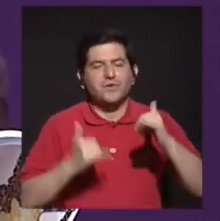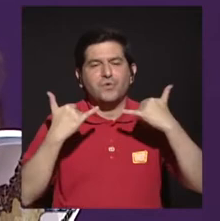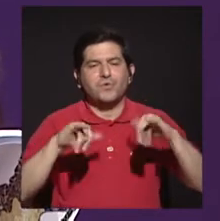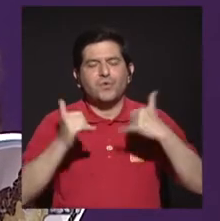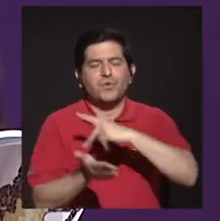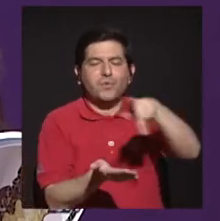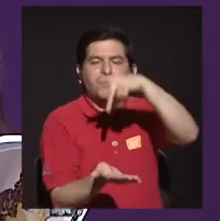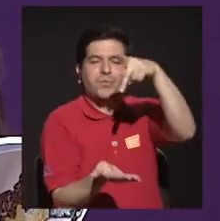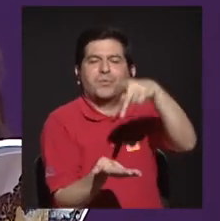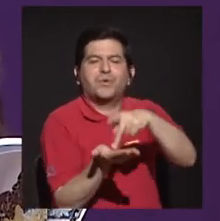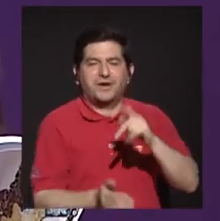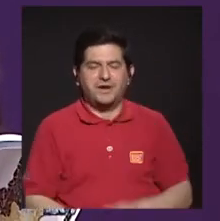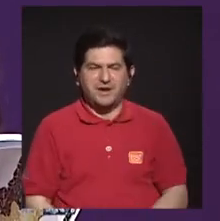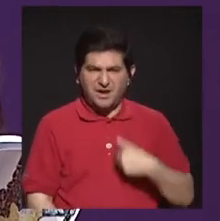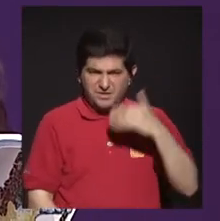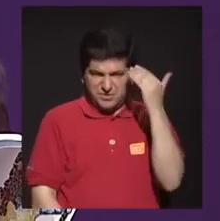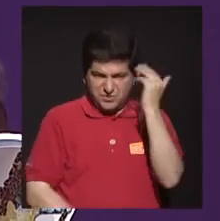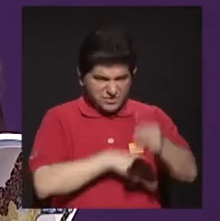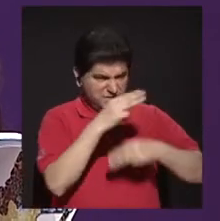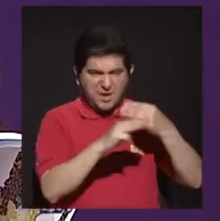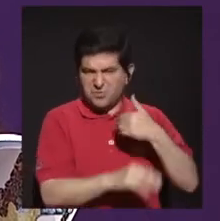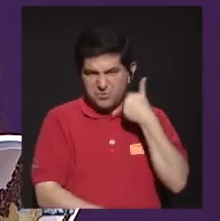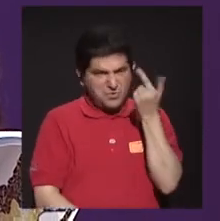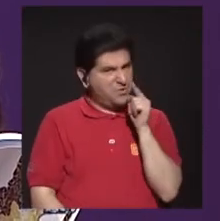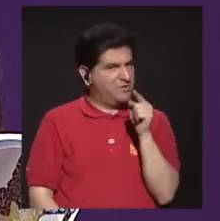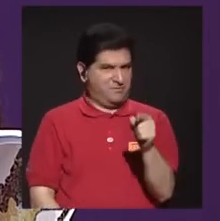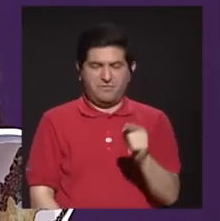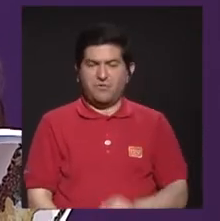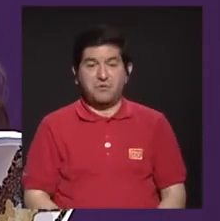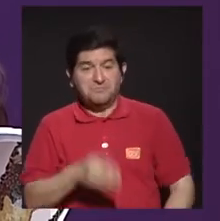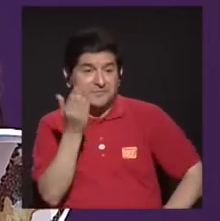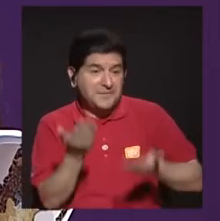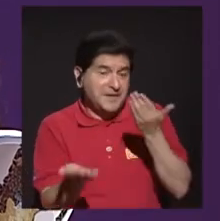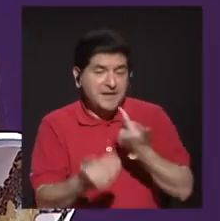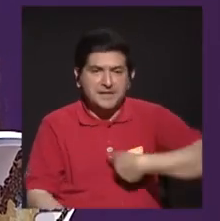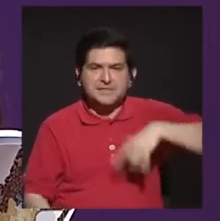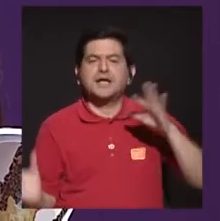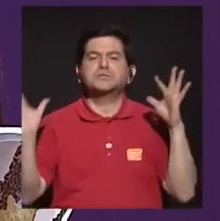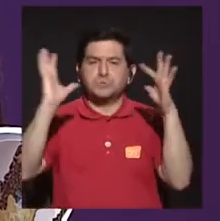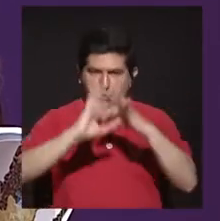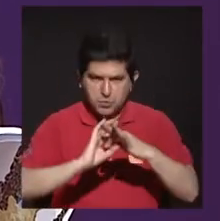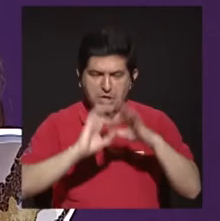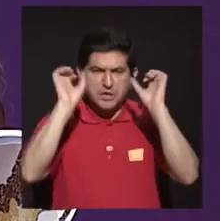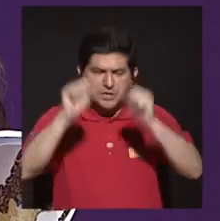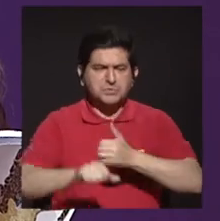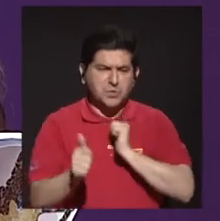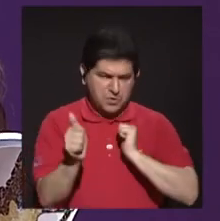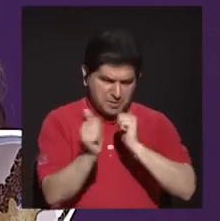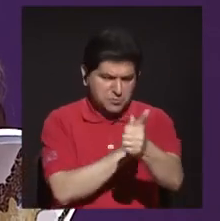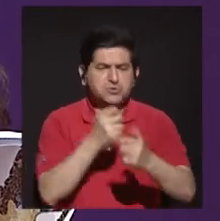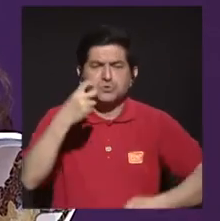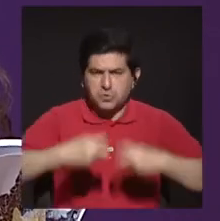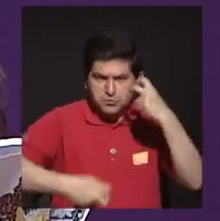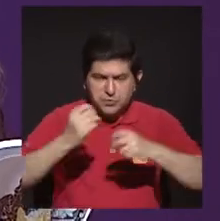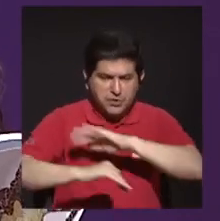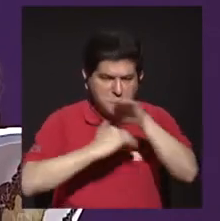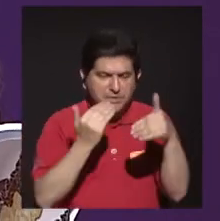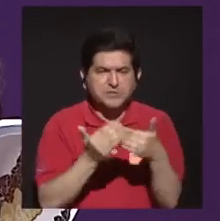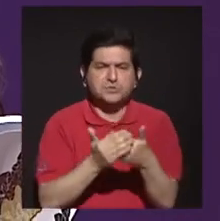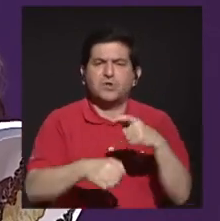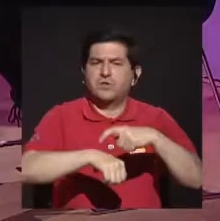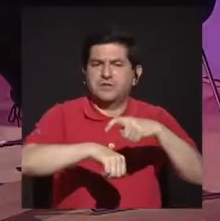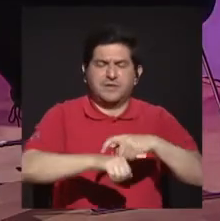en el parque. Sé que el mundo no es fácil para ti, y tal vez si estamos unidos, podemos superar mejor la dificultad de todos los